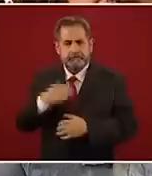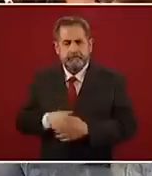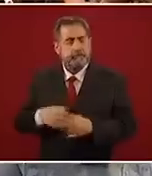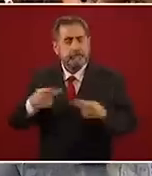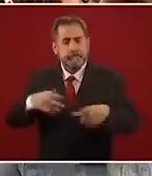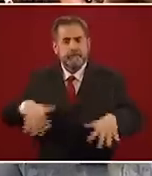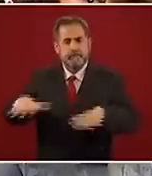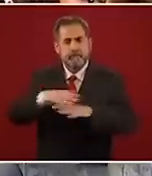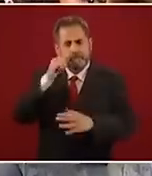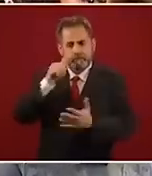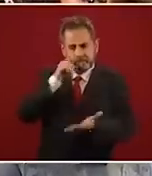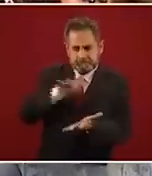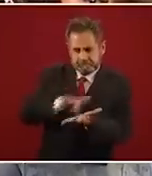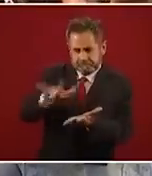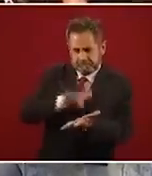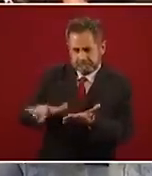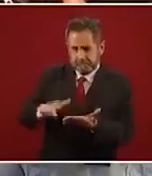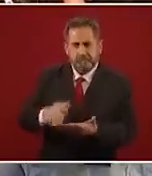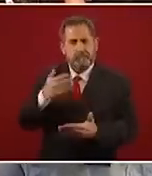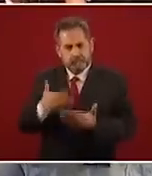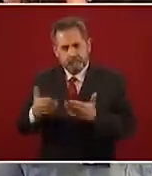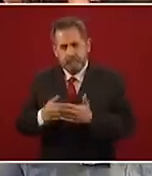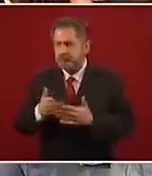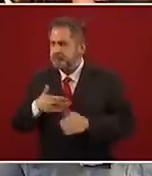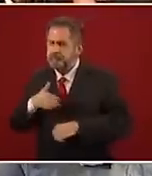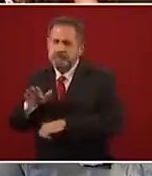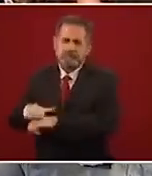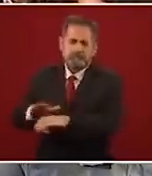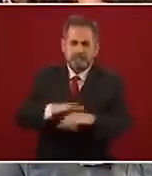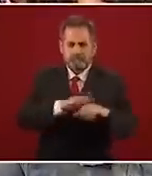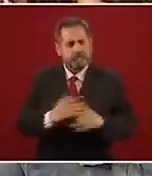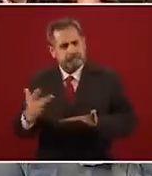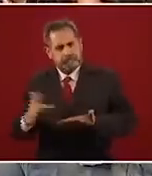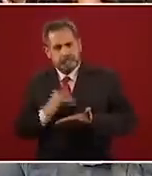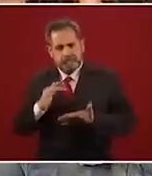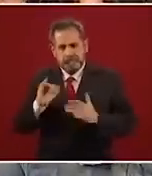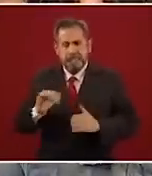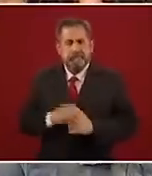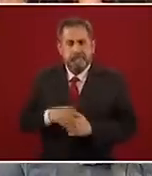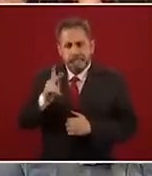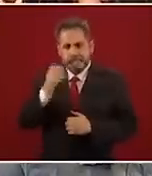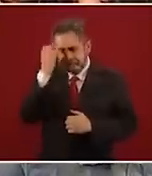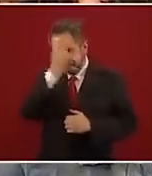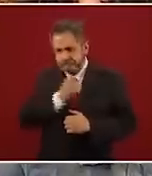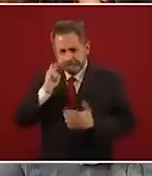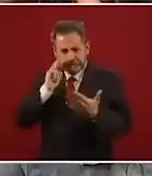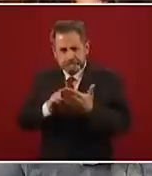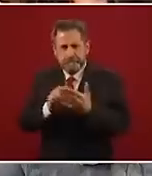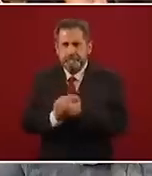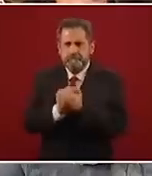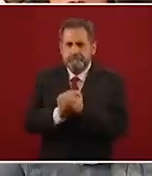siempre lo apoya en esos casos, y ahorita otra vez usted llama al apoyo del pueblo, pero revisaba precisamente lo de la